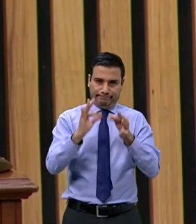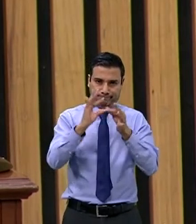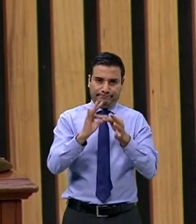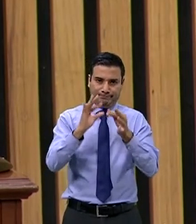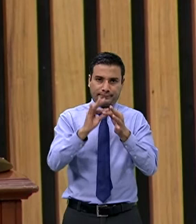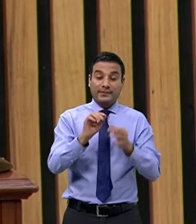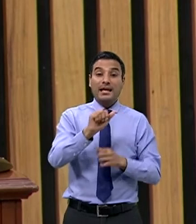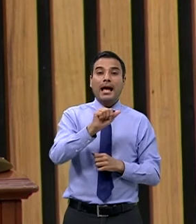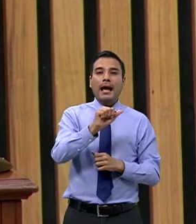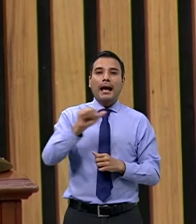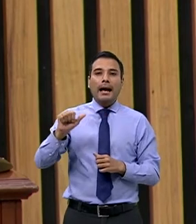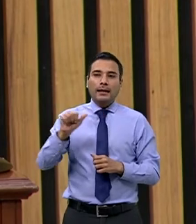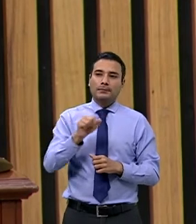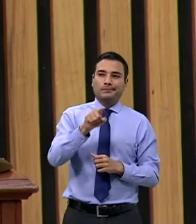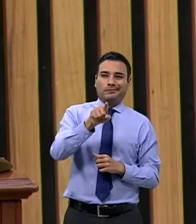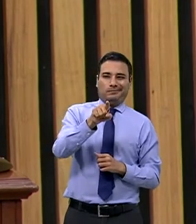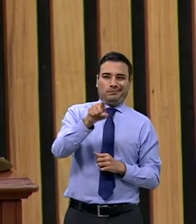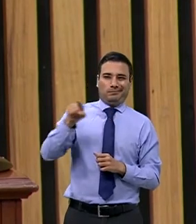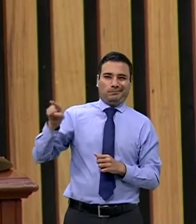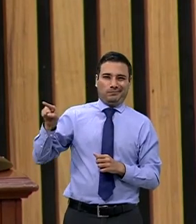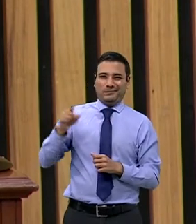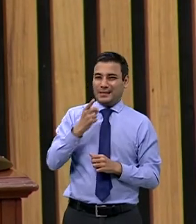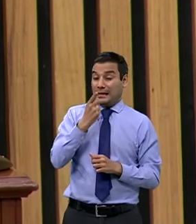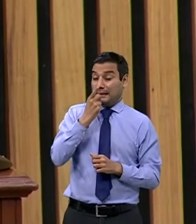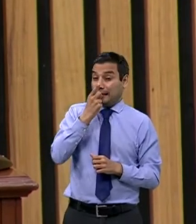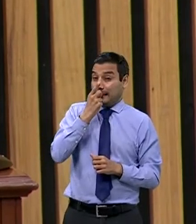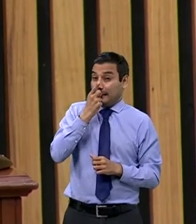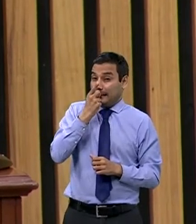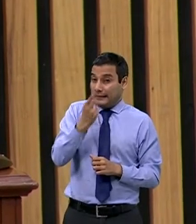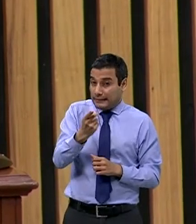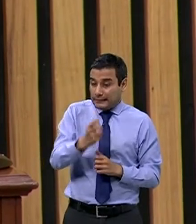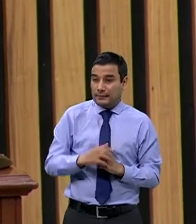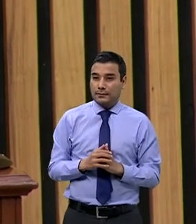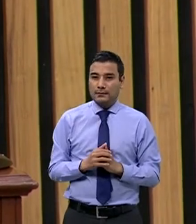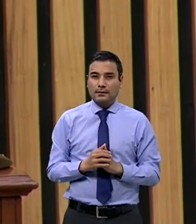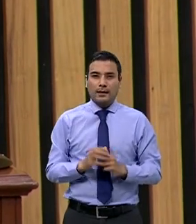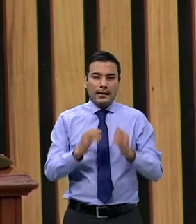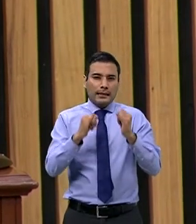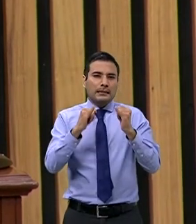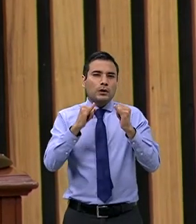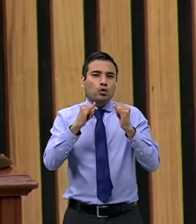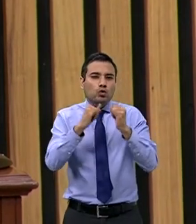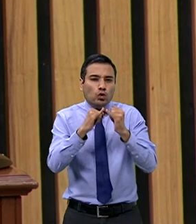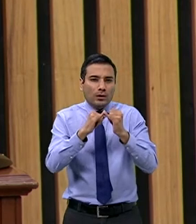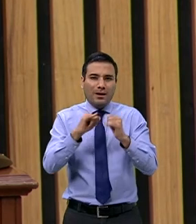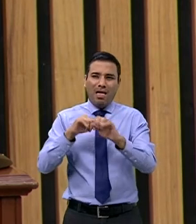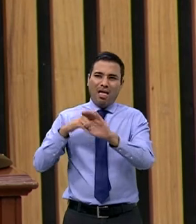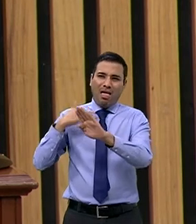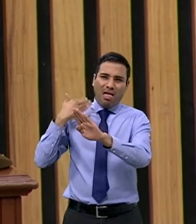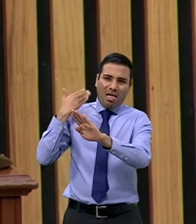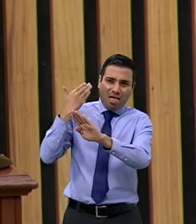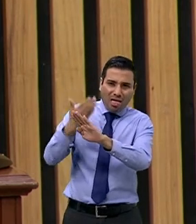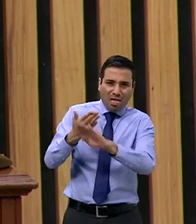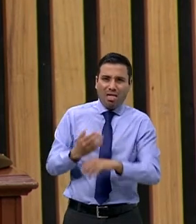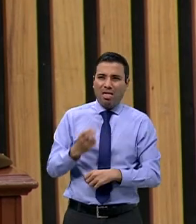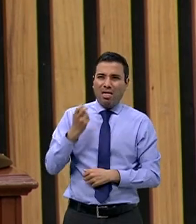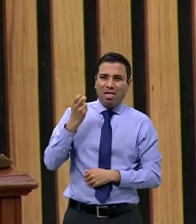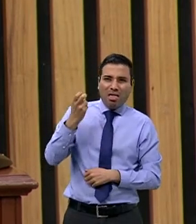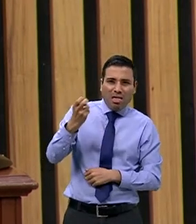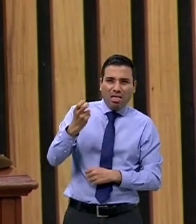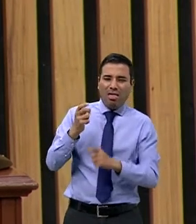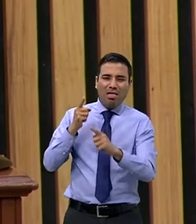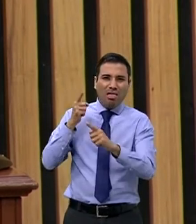dicen que se lesionan a las instituciones con los señalamientos